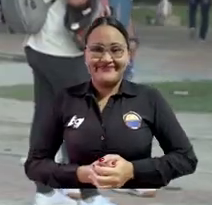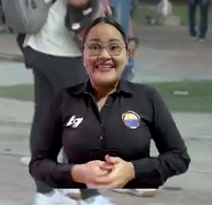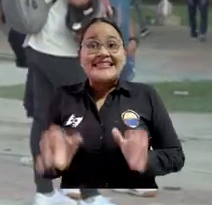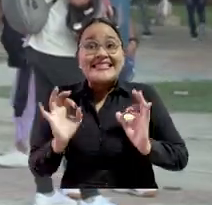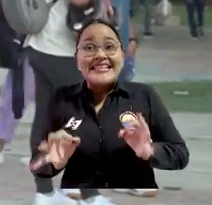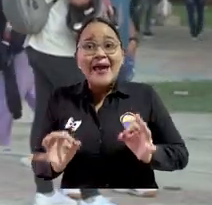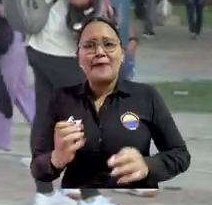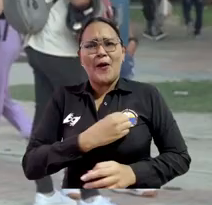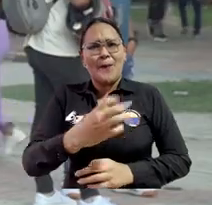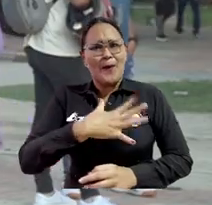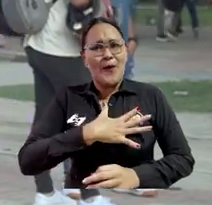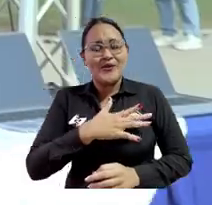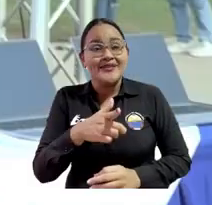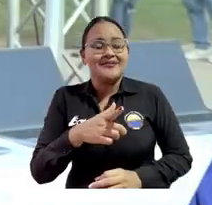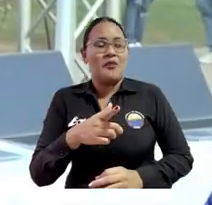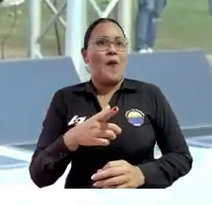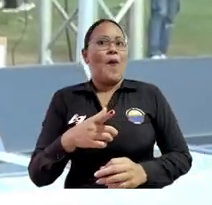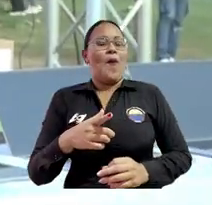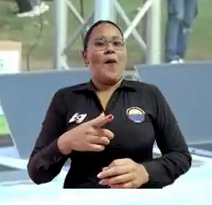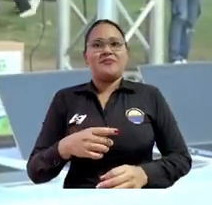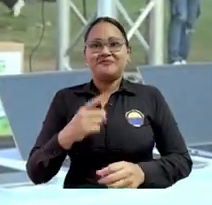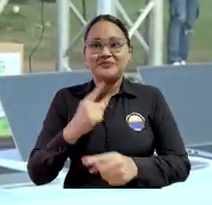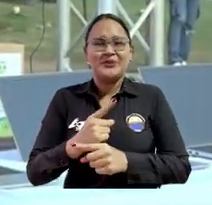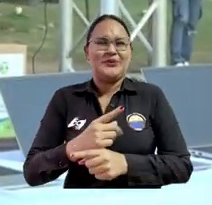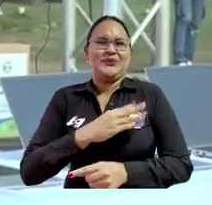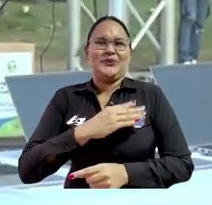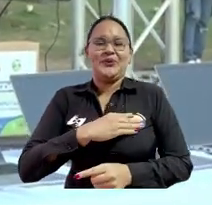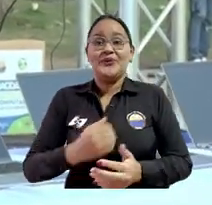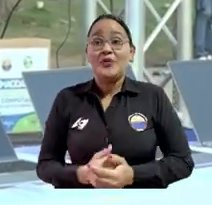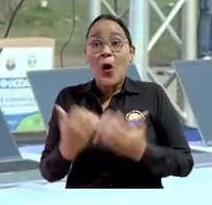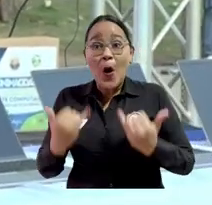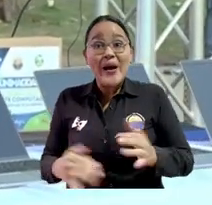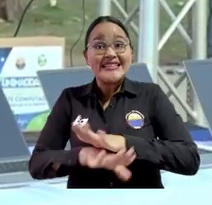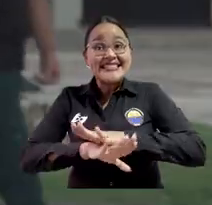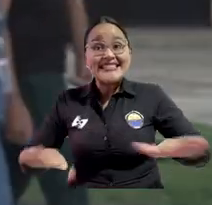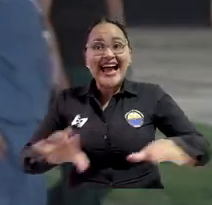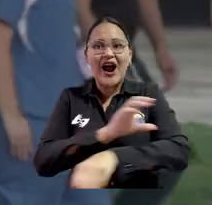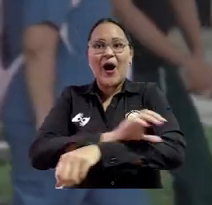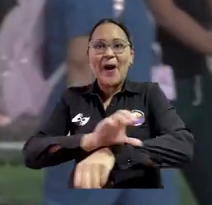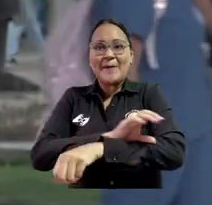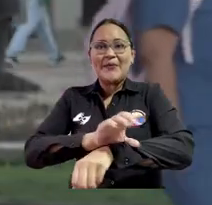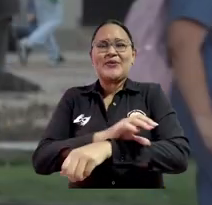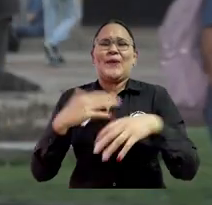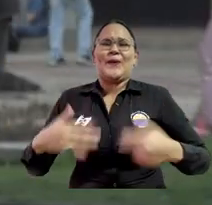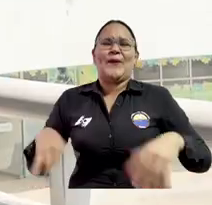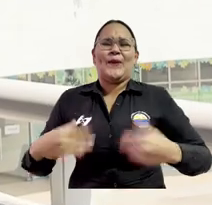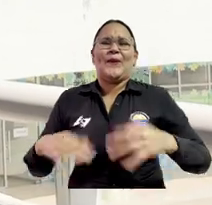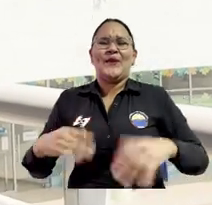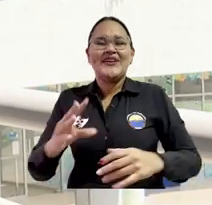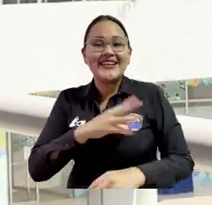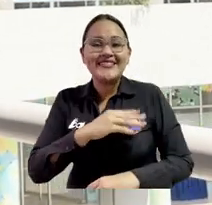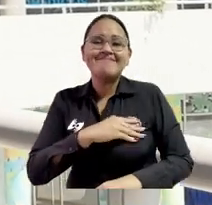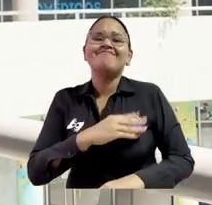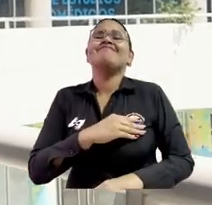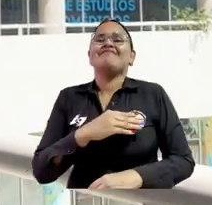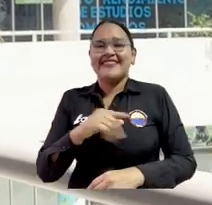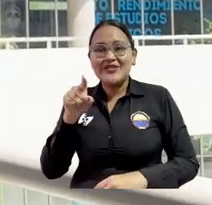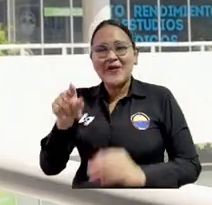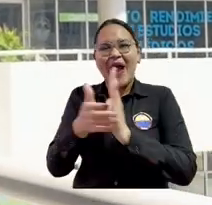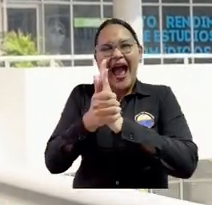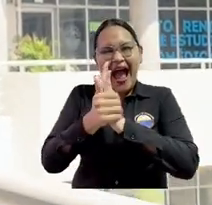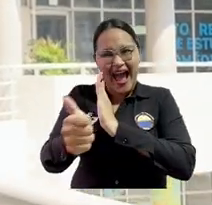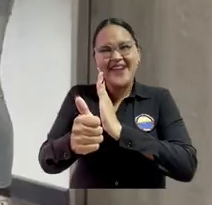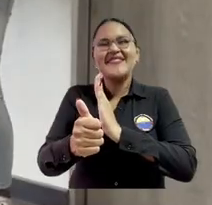Siempre aparecen oportunidades como esta que nadie se lo espera. Ya hoy podemos tener el computador y este programa de